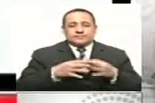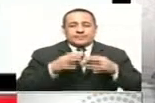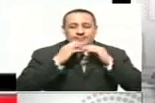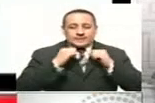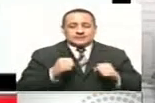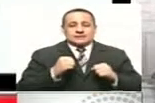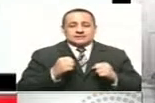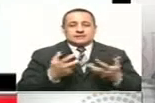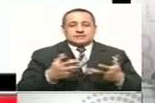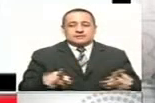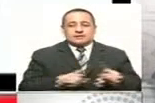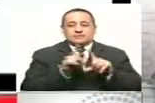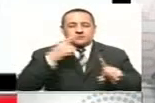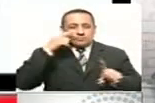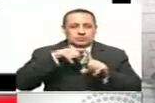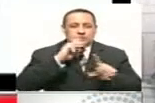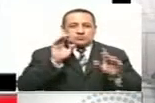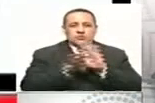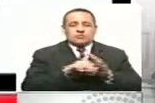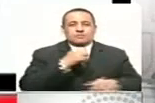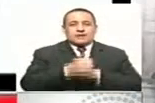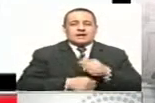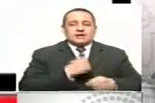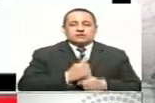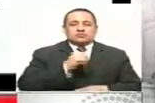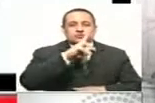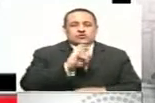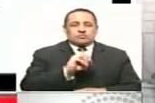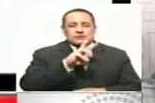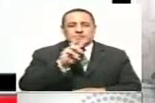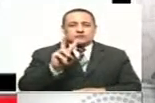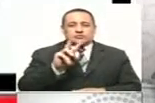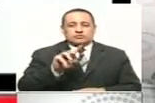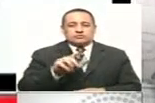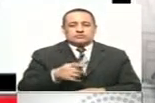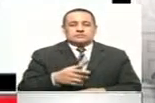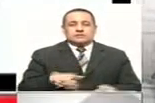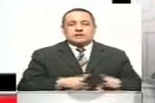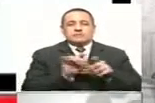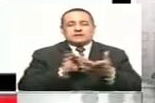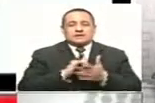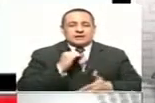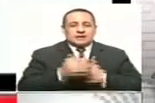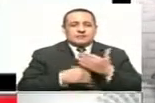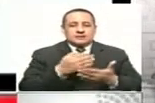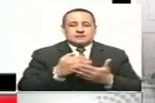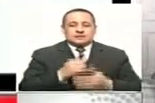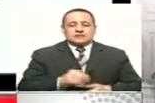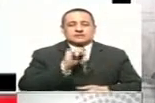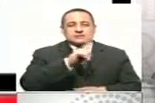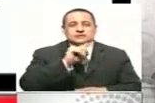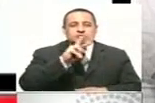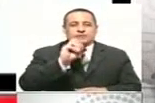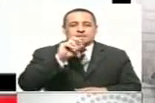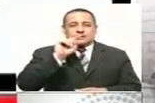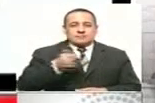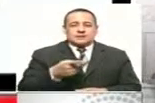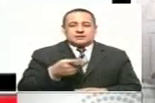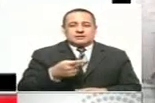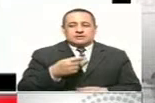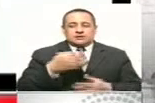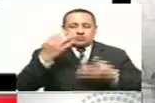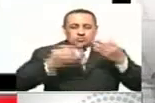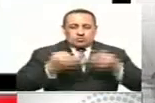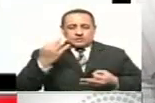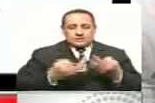Secretaría proyecta para el 2022, por lo menos, avanzar en 120.000